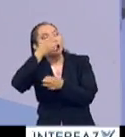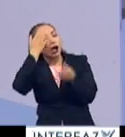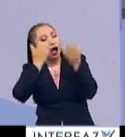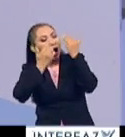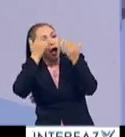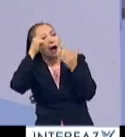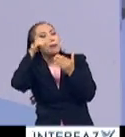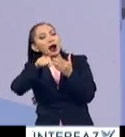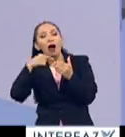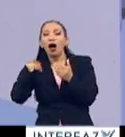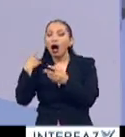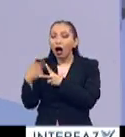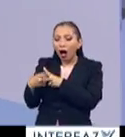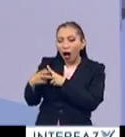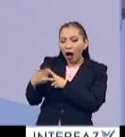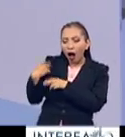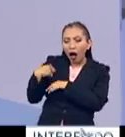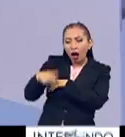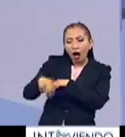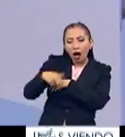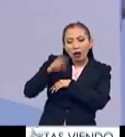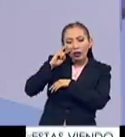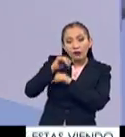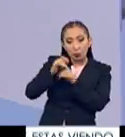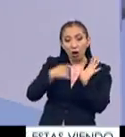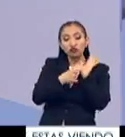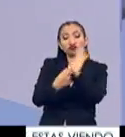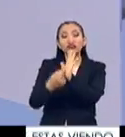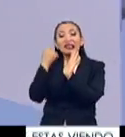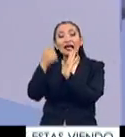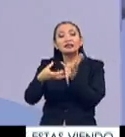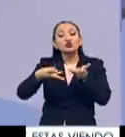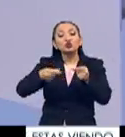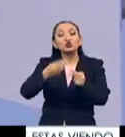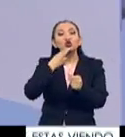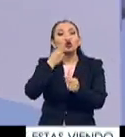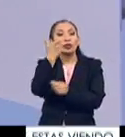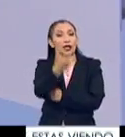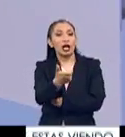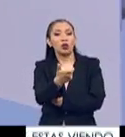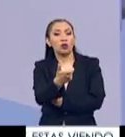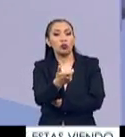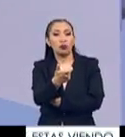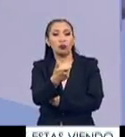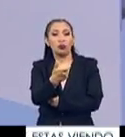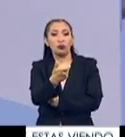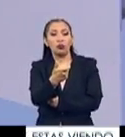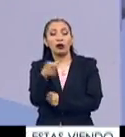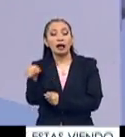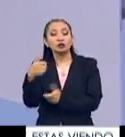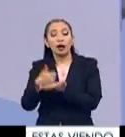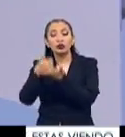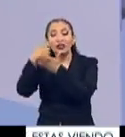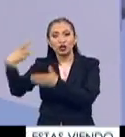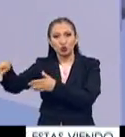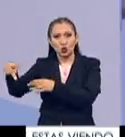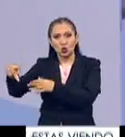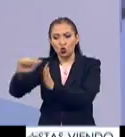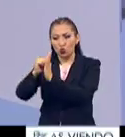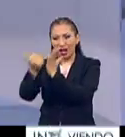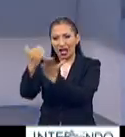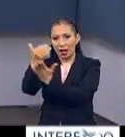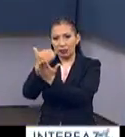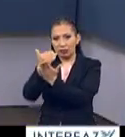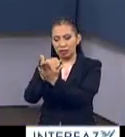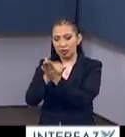para interpretar los datos que ya se hacen públicos del desempeño. Esto que permite que en sus agendas, por